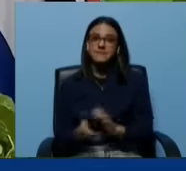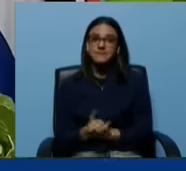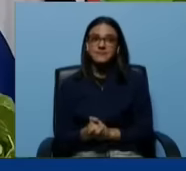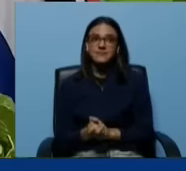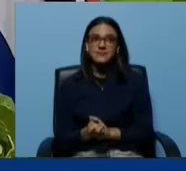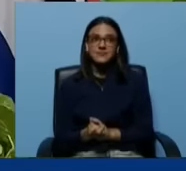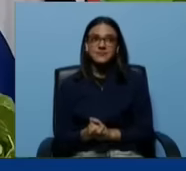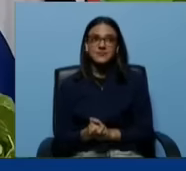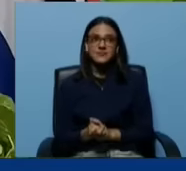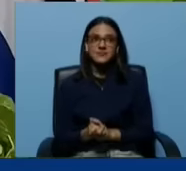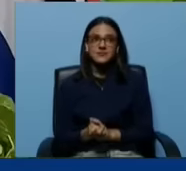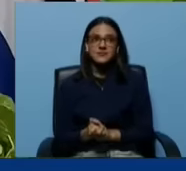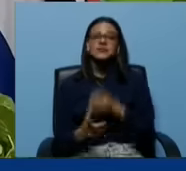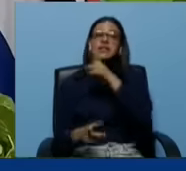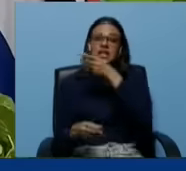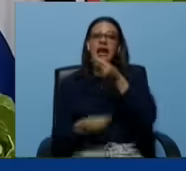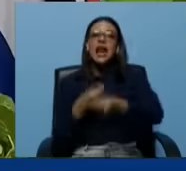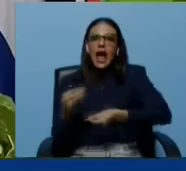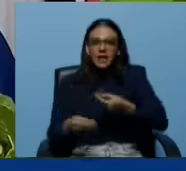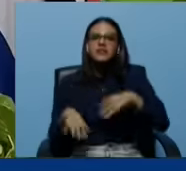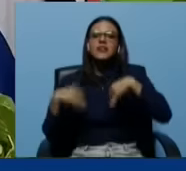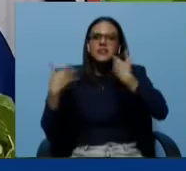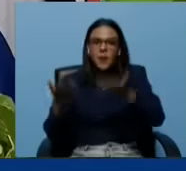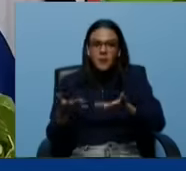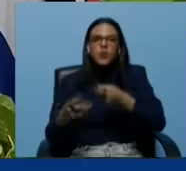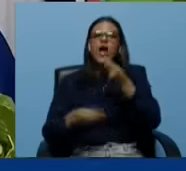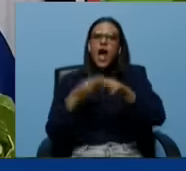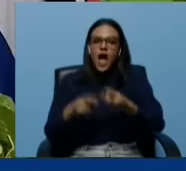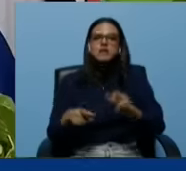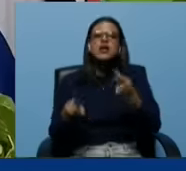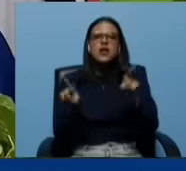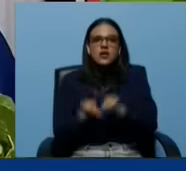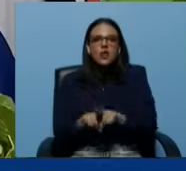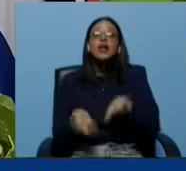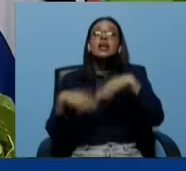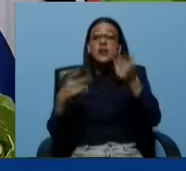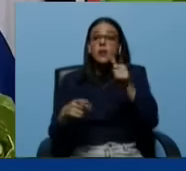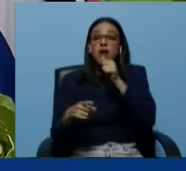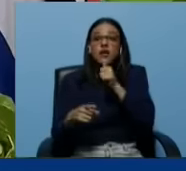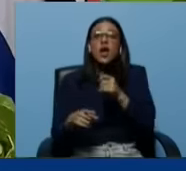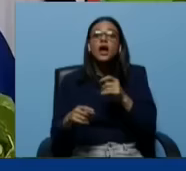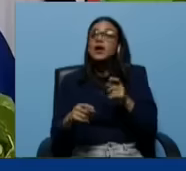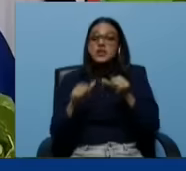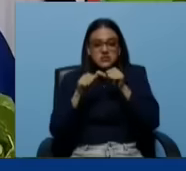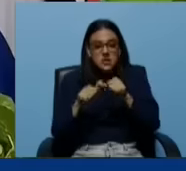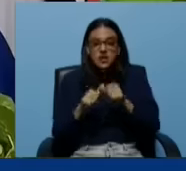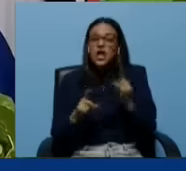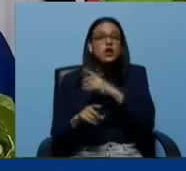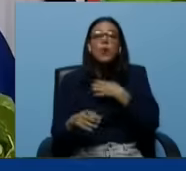Tiene su 13. Y tuvo su 13. Y volvió Chávez a la presidencia.